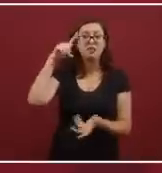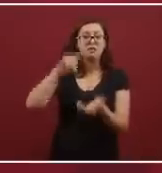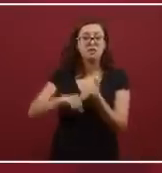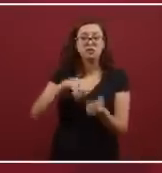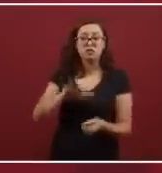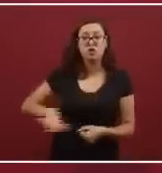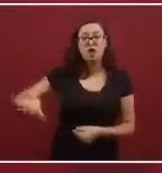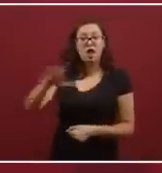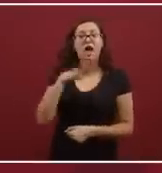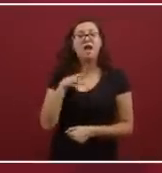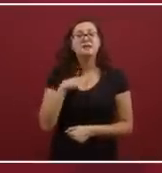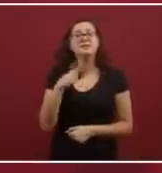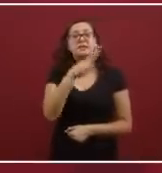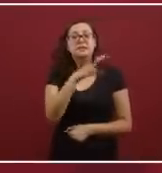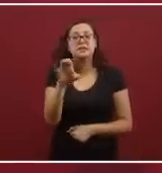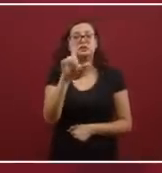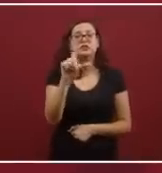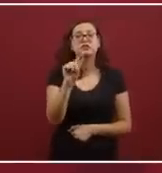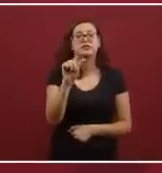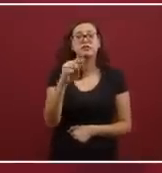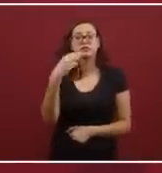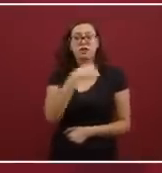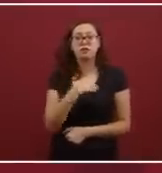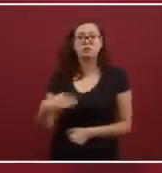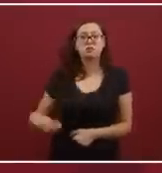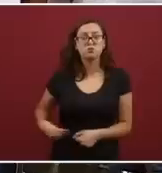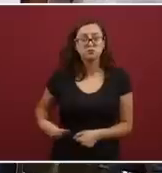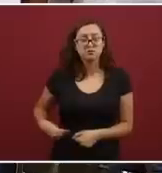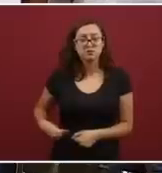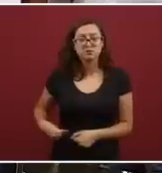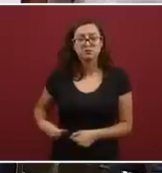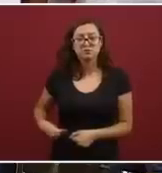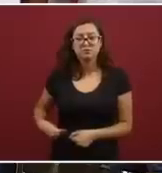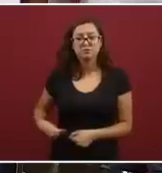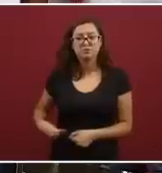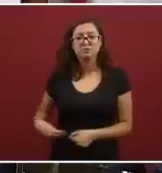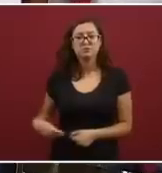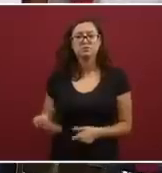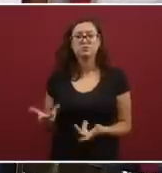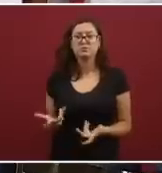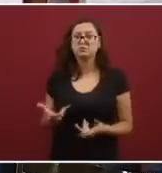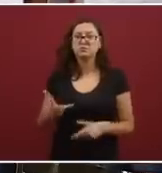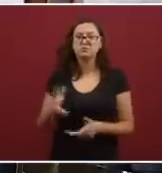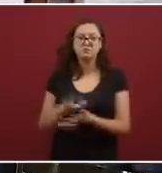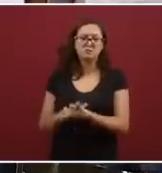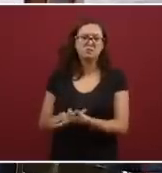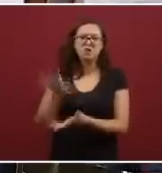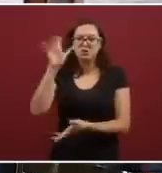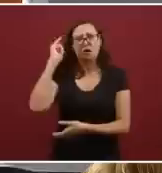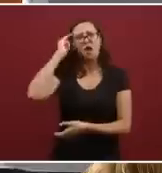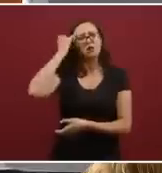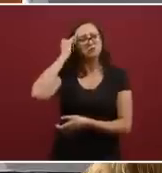570 municipios, la mayoría de usos y costumbres,